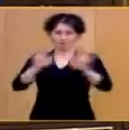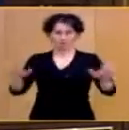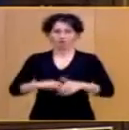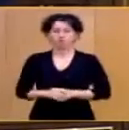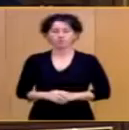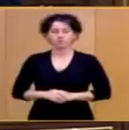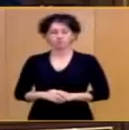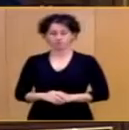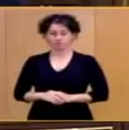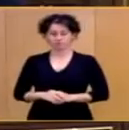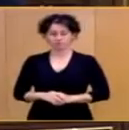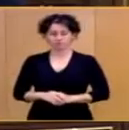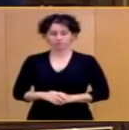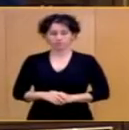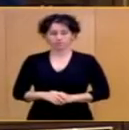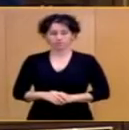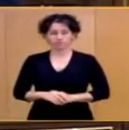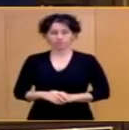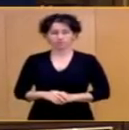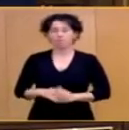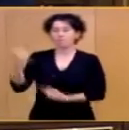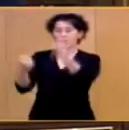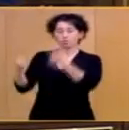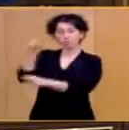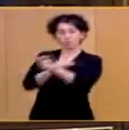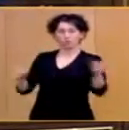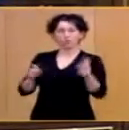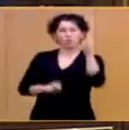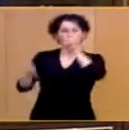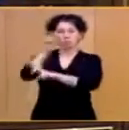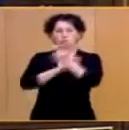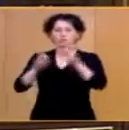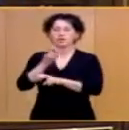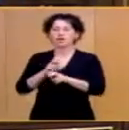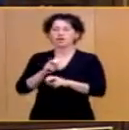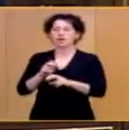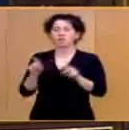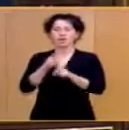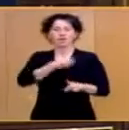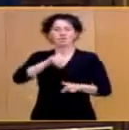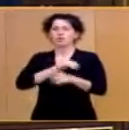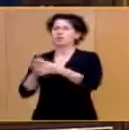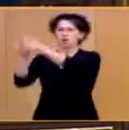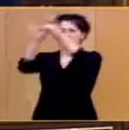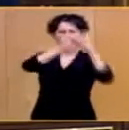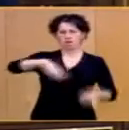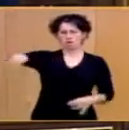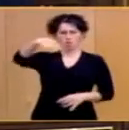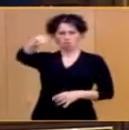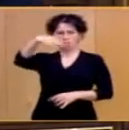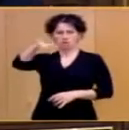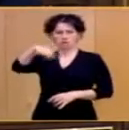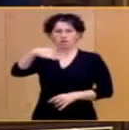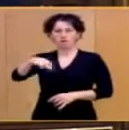La ofensiva de los defensores de una visión de España uniforme y excluyente, que nos presentan la realidad